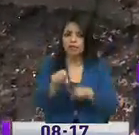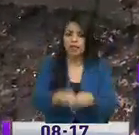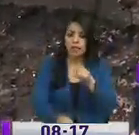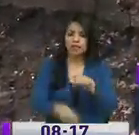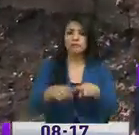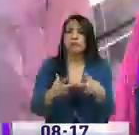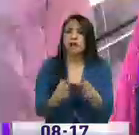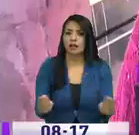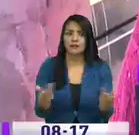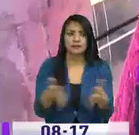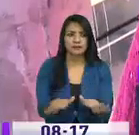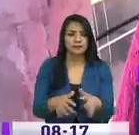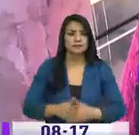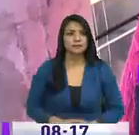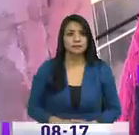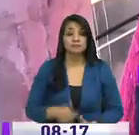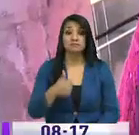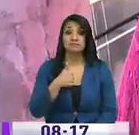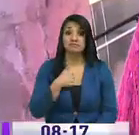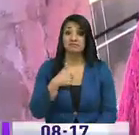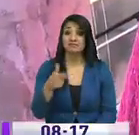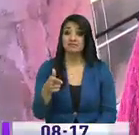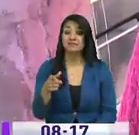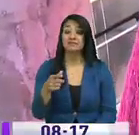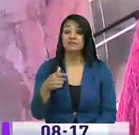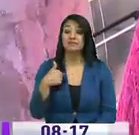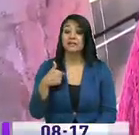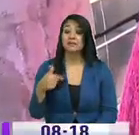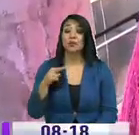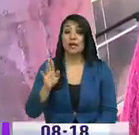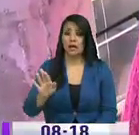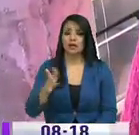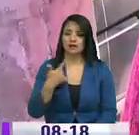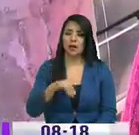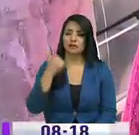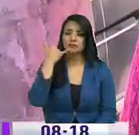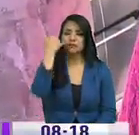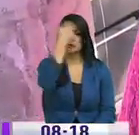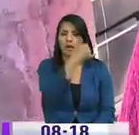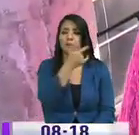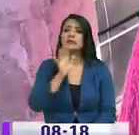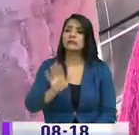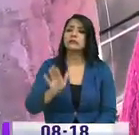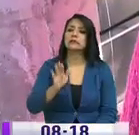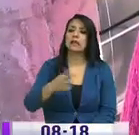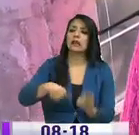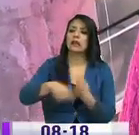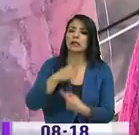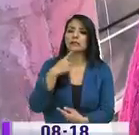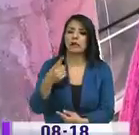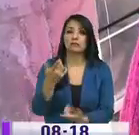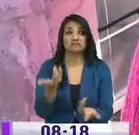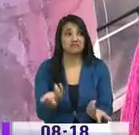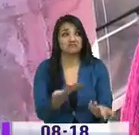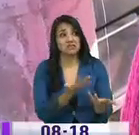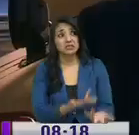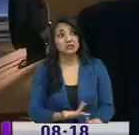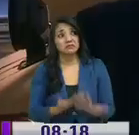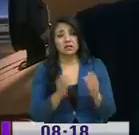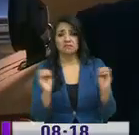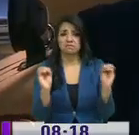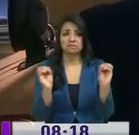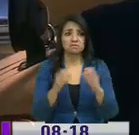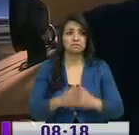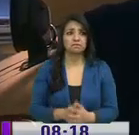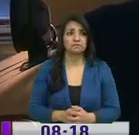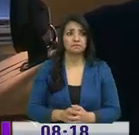es solucionado. Ya llamó mi nuera, llamó a la empresa. ¿Qué les dijeron? Que ya va, nada más nos dijeron. Eso le